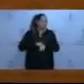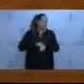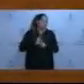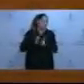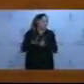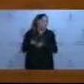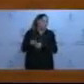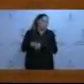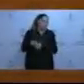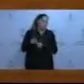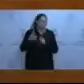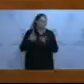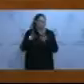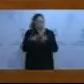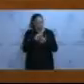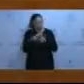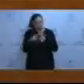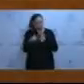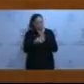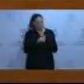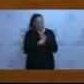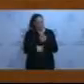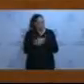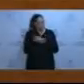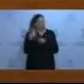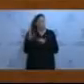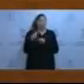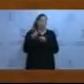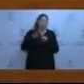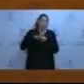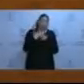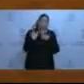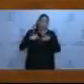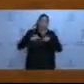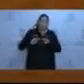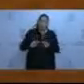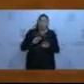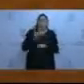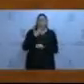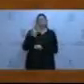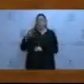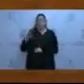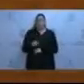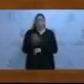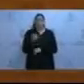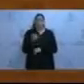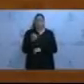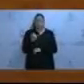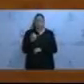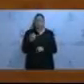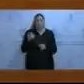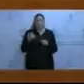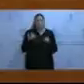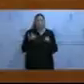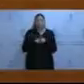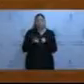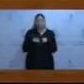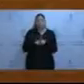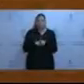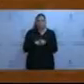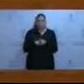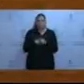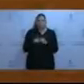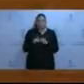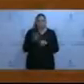menos acercarnos a la solución? En los casos de bajas laborales o los partes de baja, ¿no tiene esto